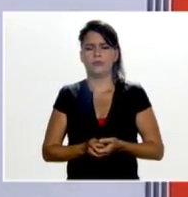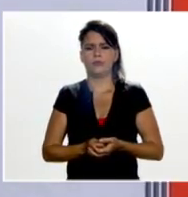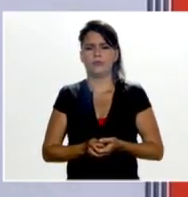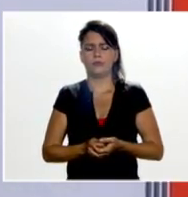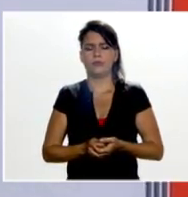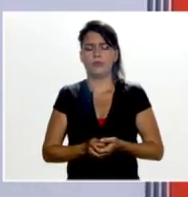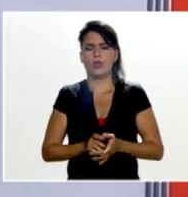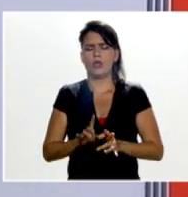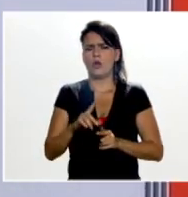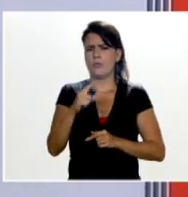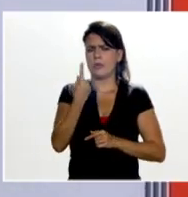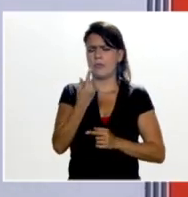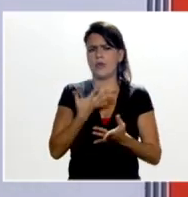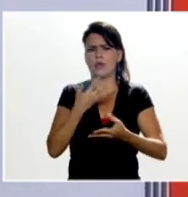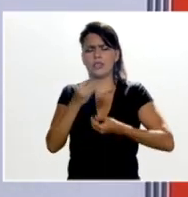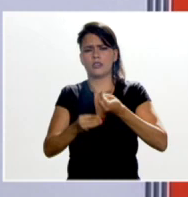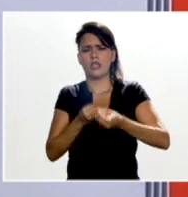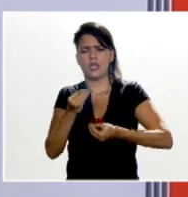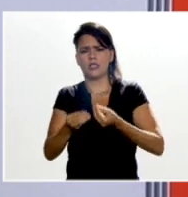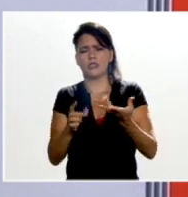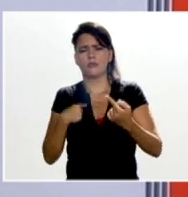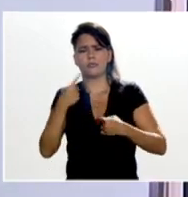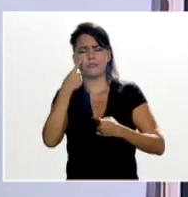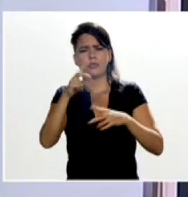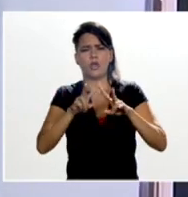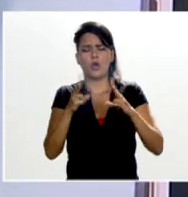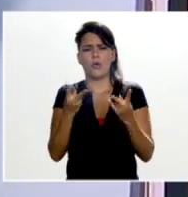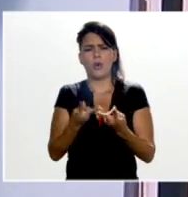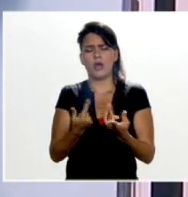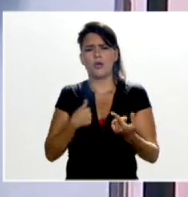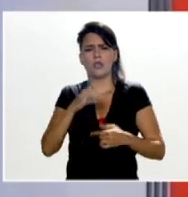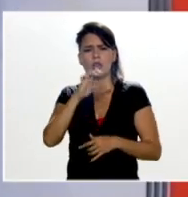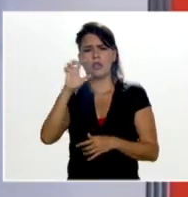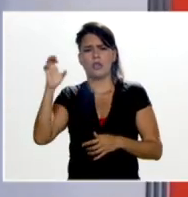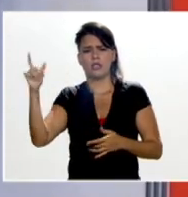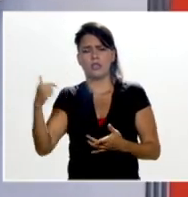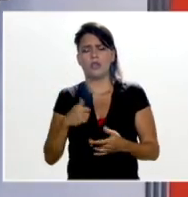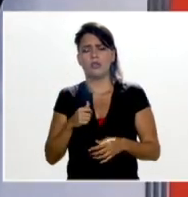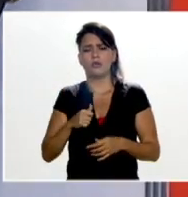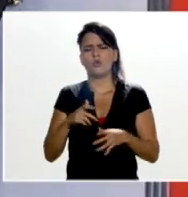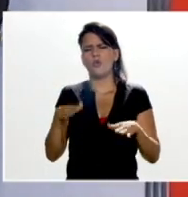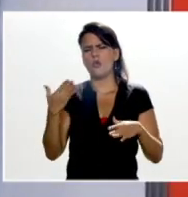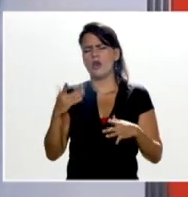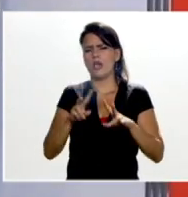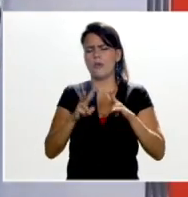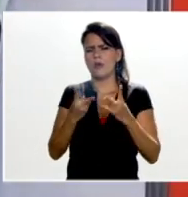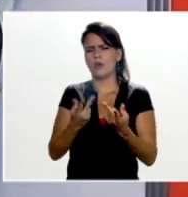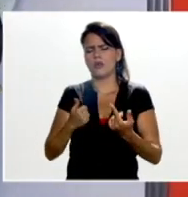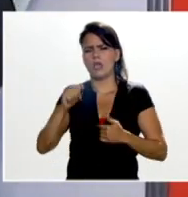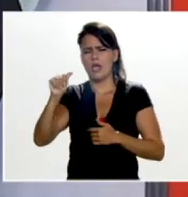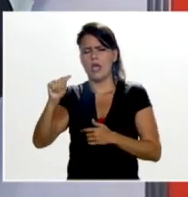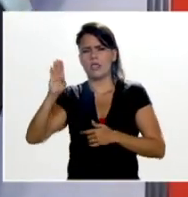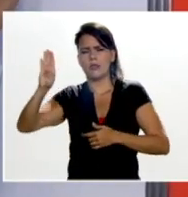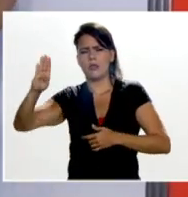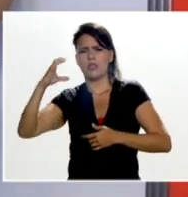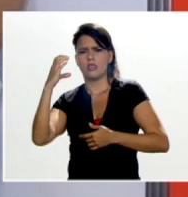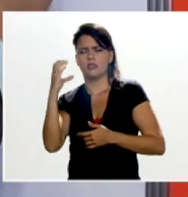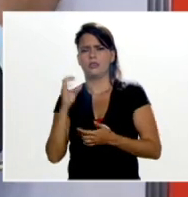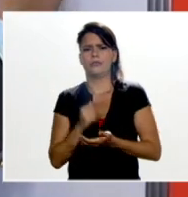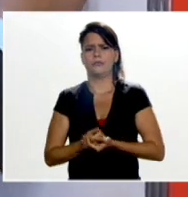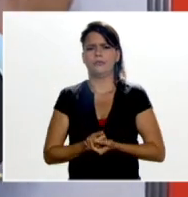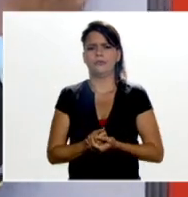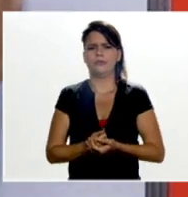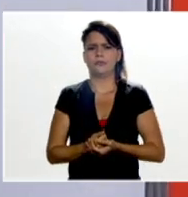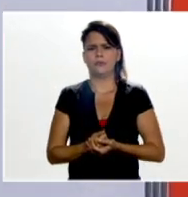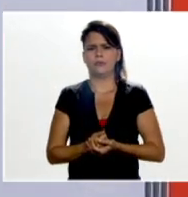Lo primero que se hace es identificar los valores de los coeficientes, es decir, de a, b y